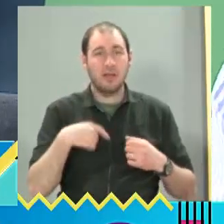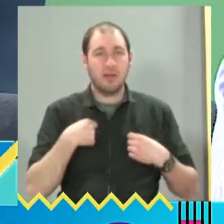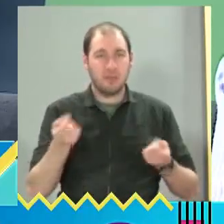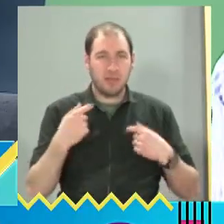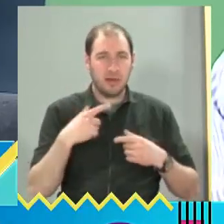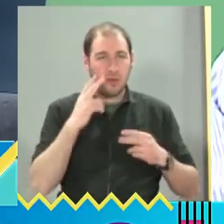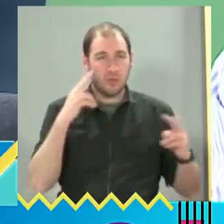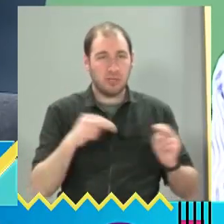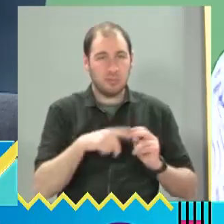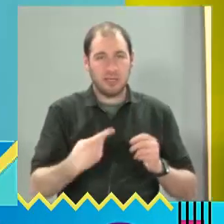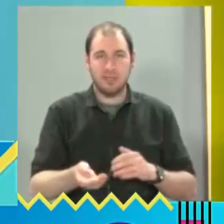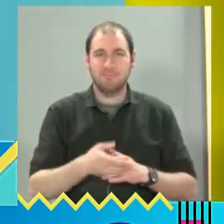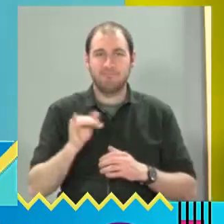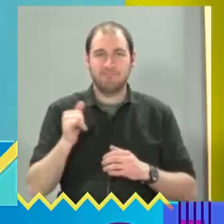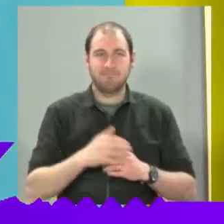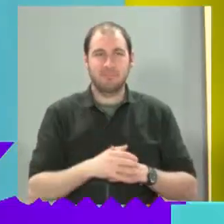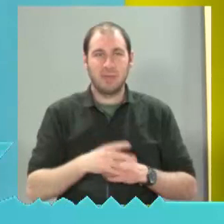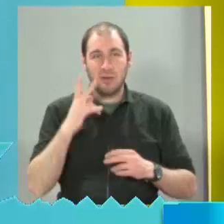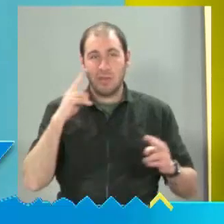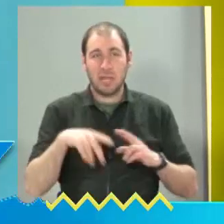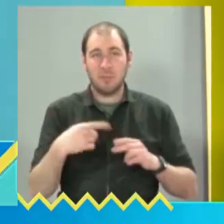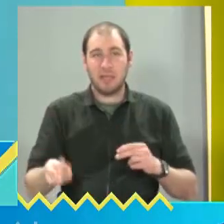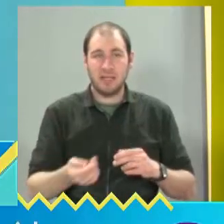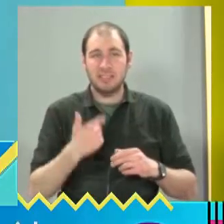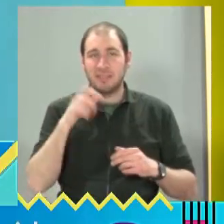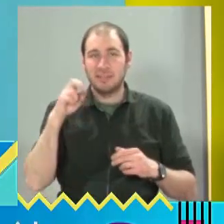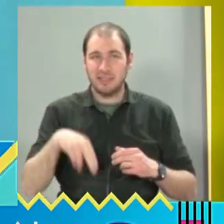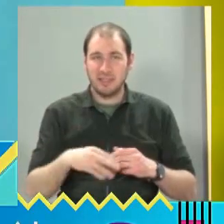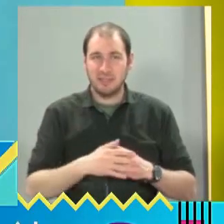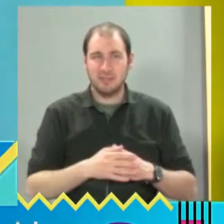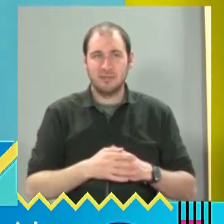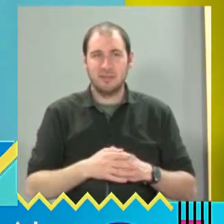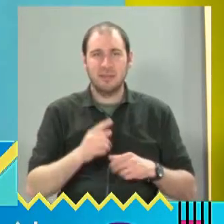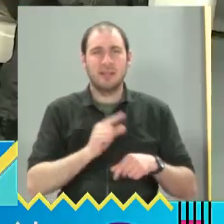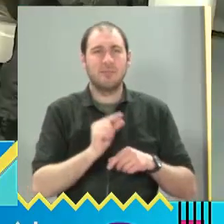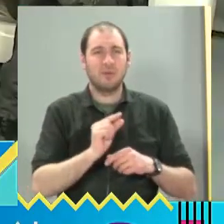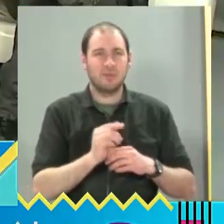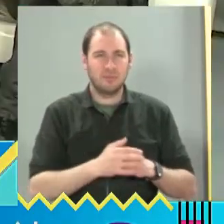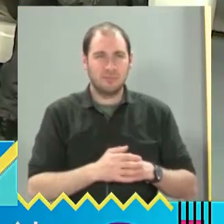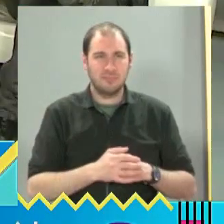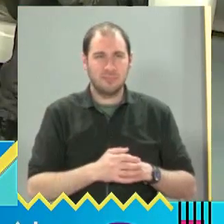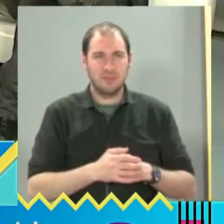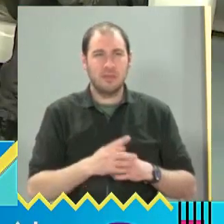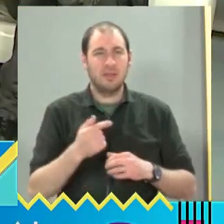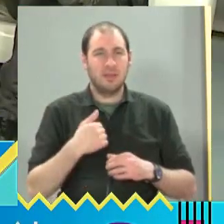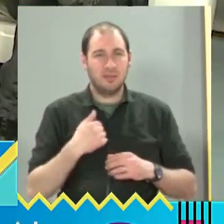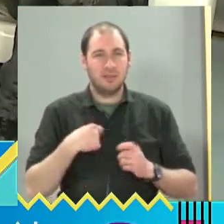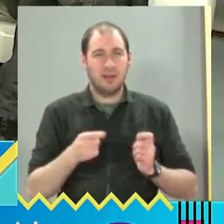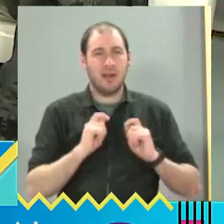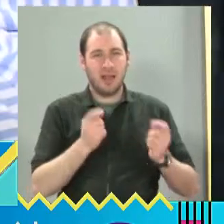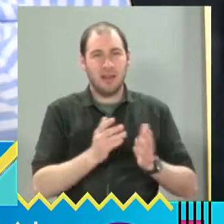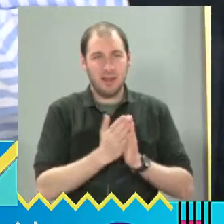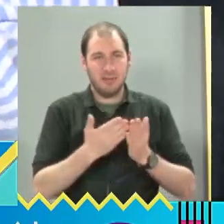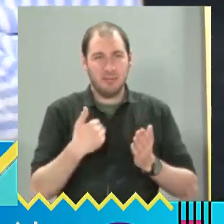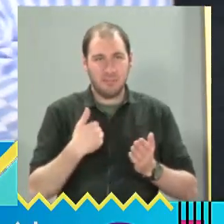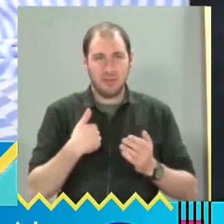hoy. Feri, nos encontramos mañana. Exactamente, nos encontramos mañana. Sebastián, te doy un ratito. Chicas, les quería regalar el libro